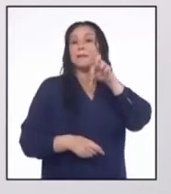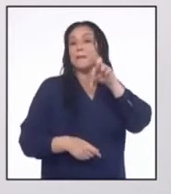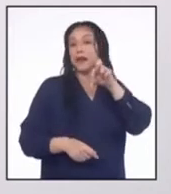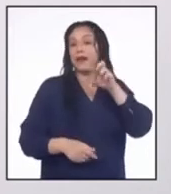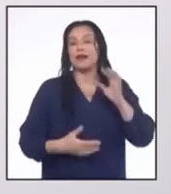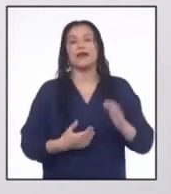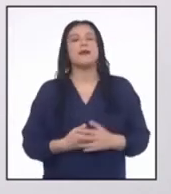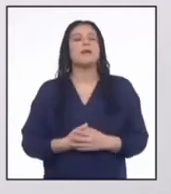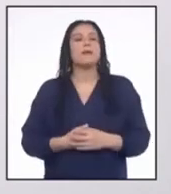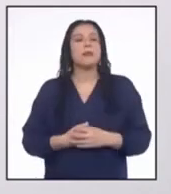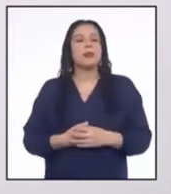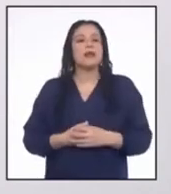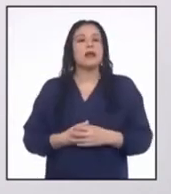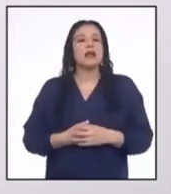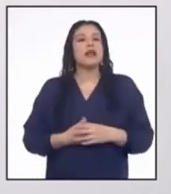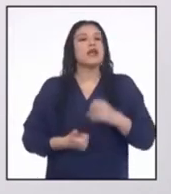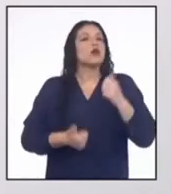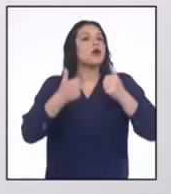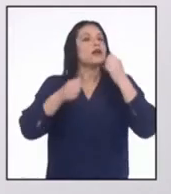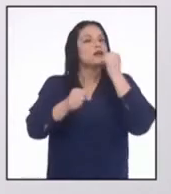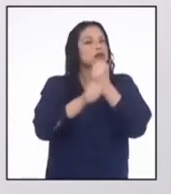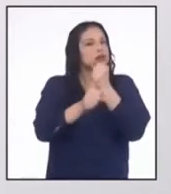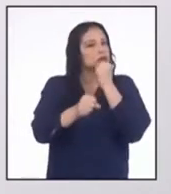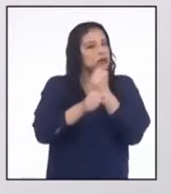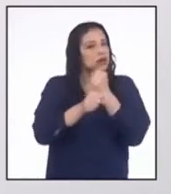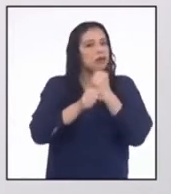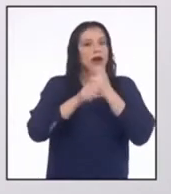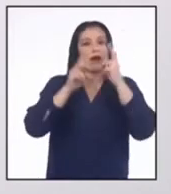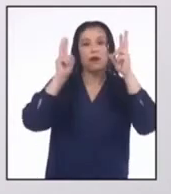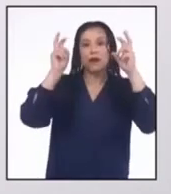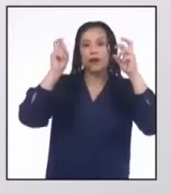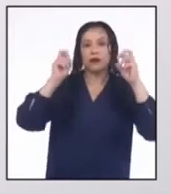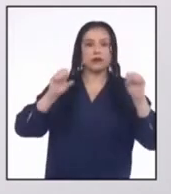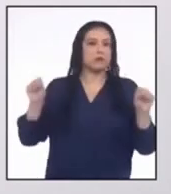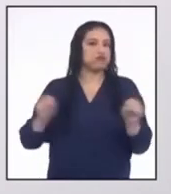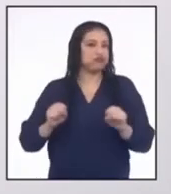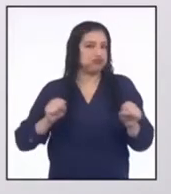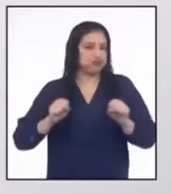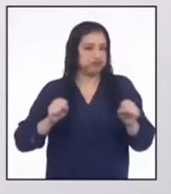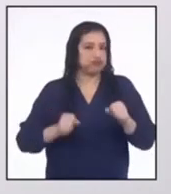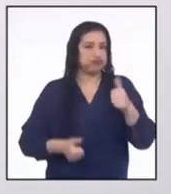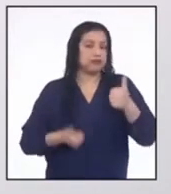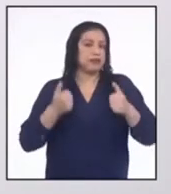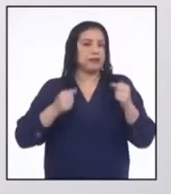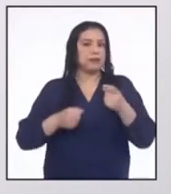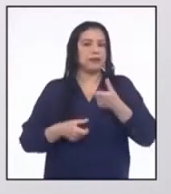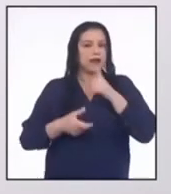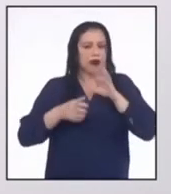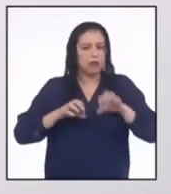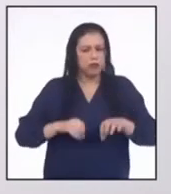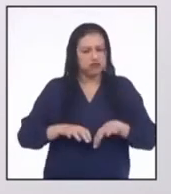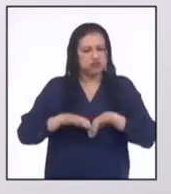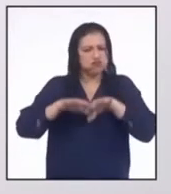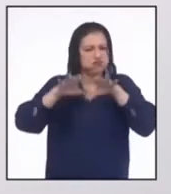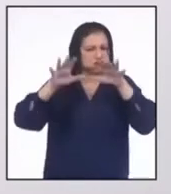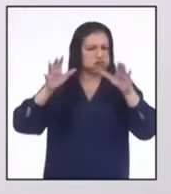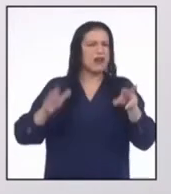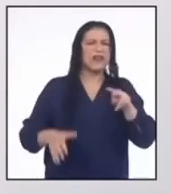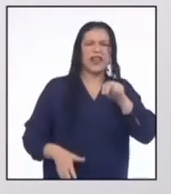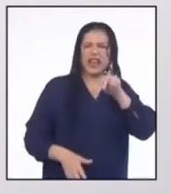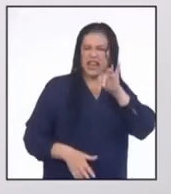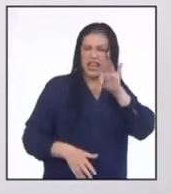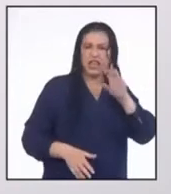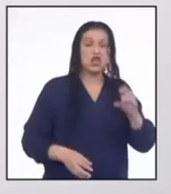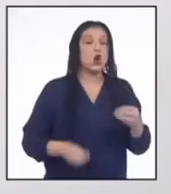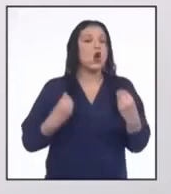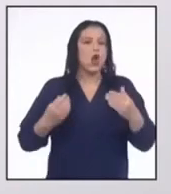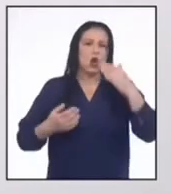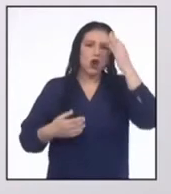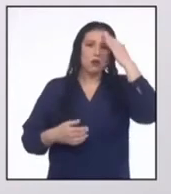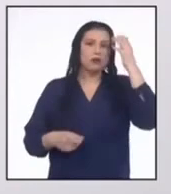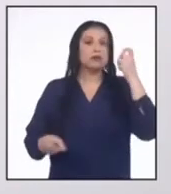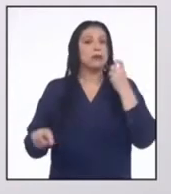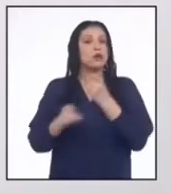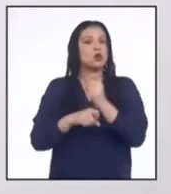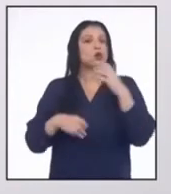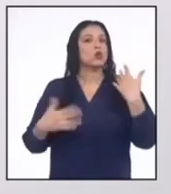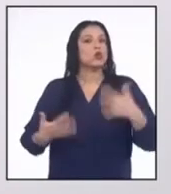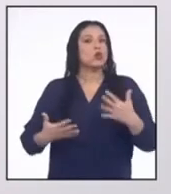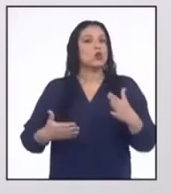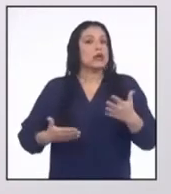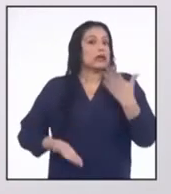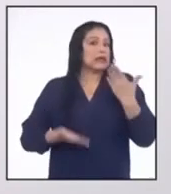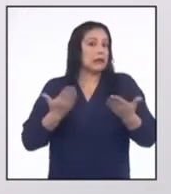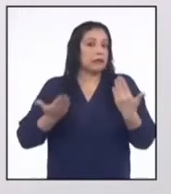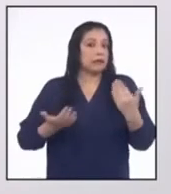Perú, IGP, y su trabajo en tema de sismos y el fenómeno El Niño. ¿Cómo saber los efectos que puede ocasionar